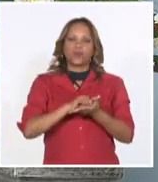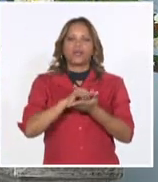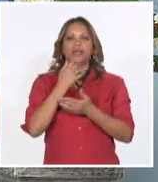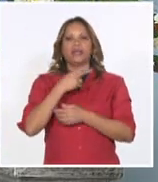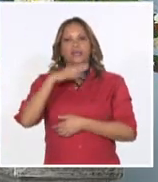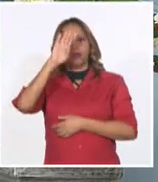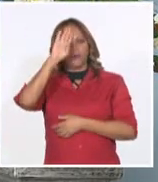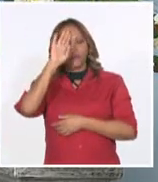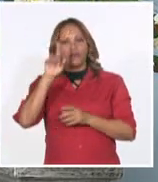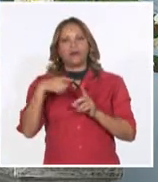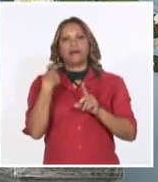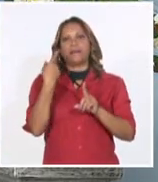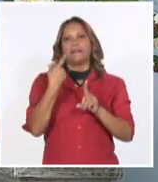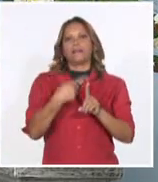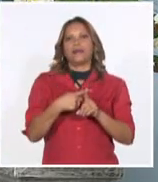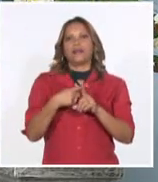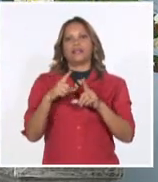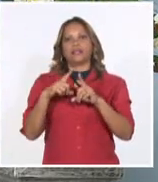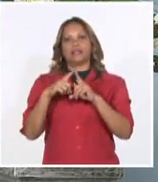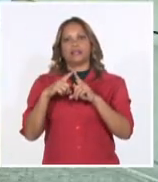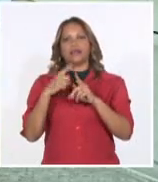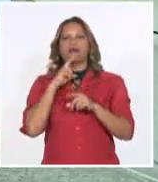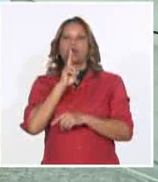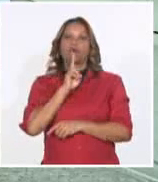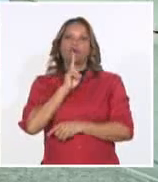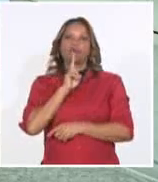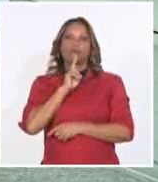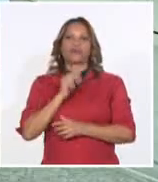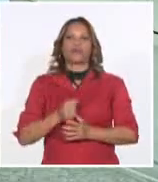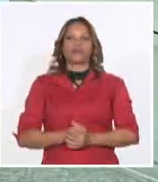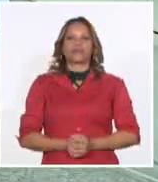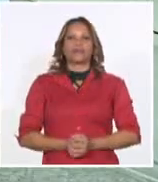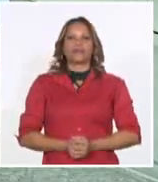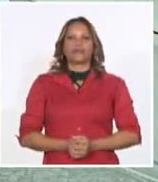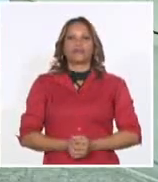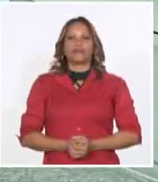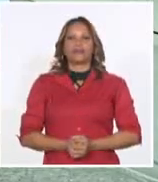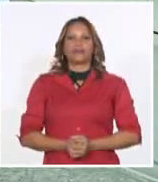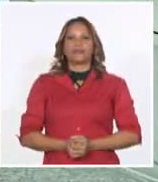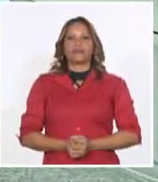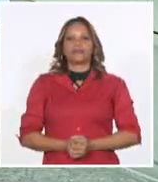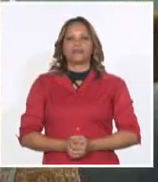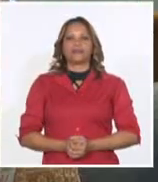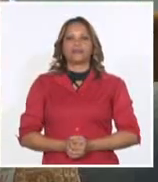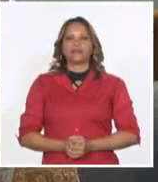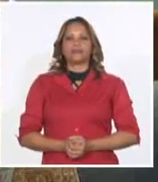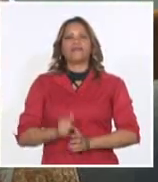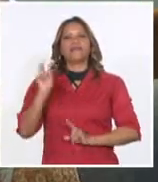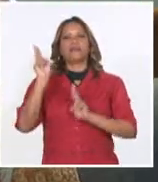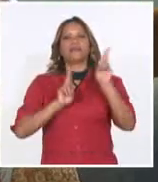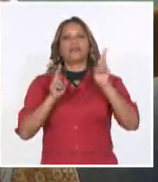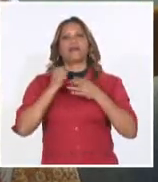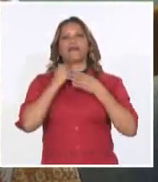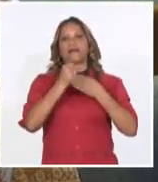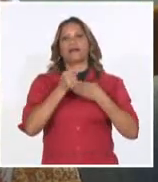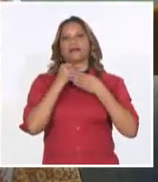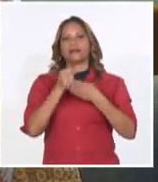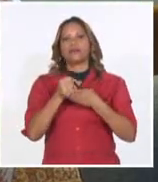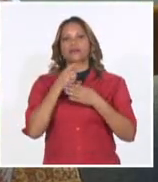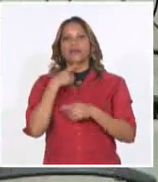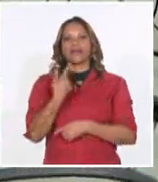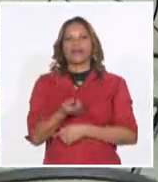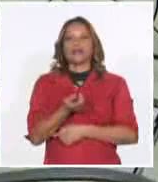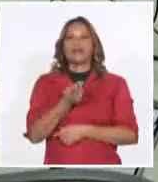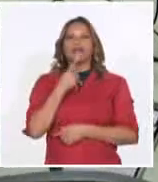repúblicas de Cuba y Honduras. Lo acordado contribuye a ofrecer un mayor grado